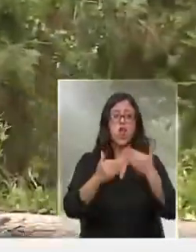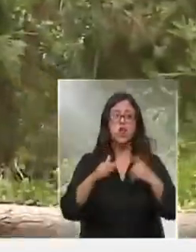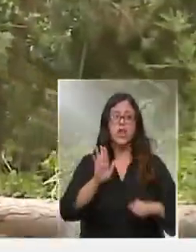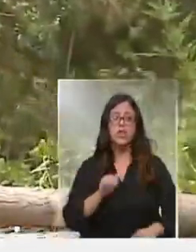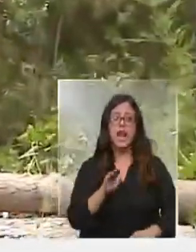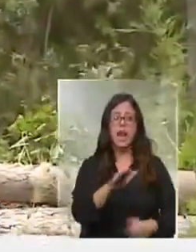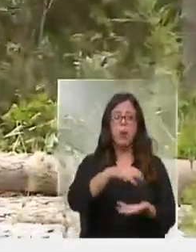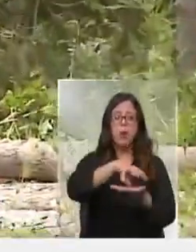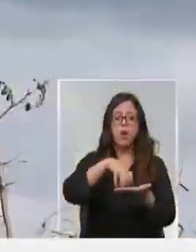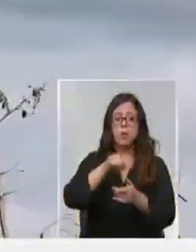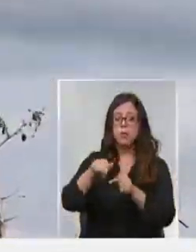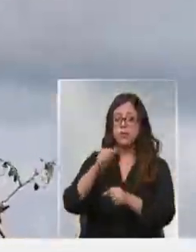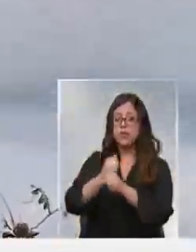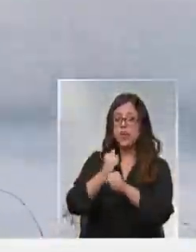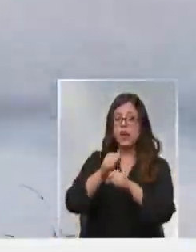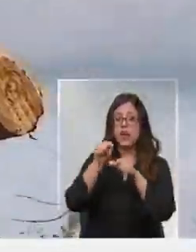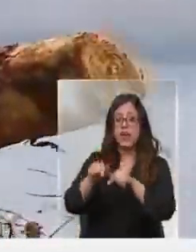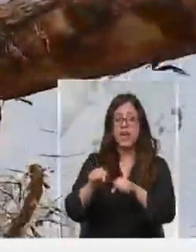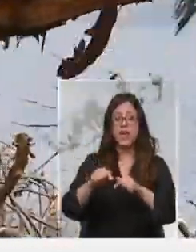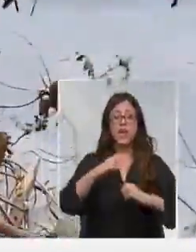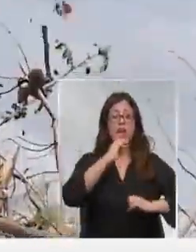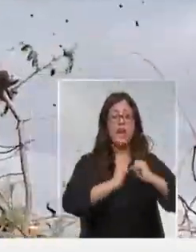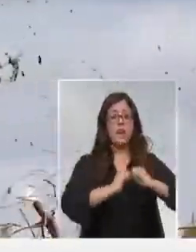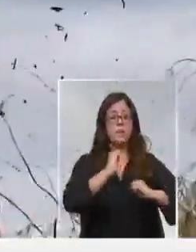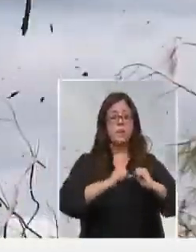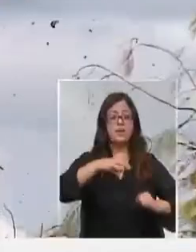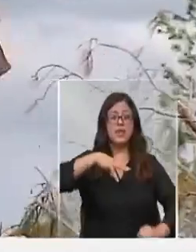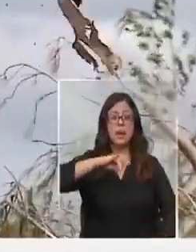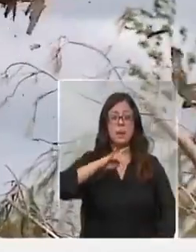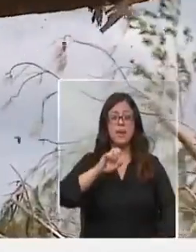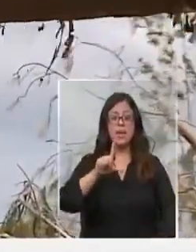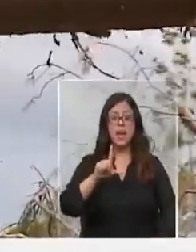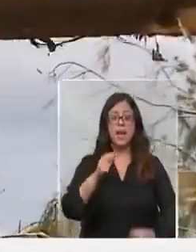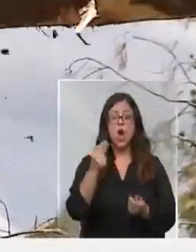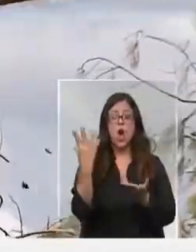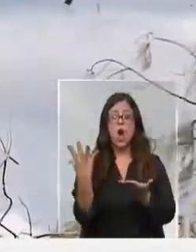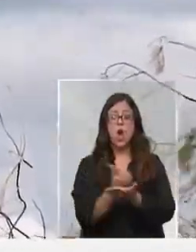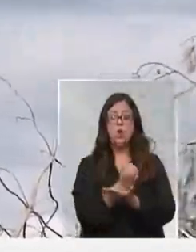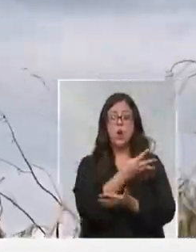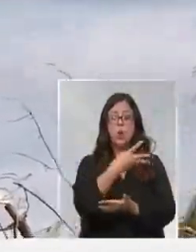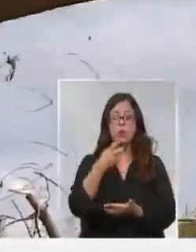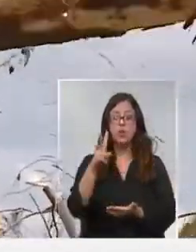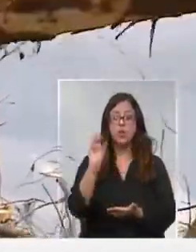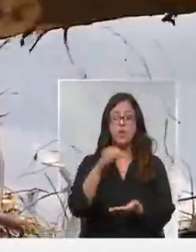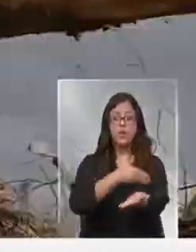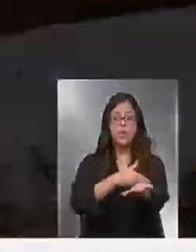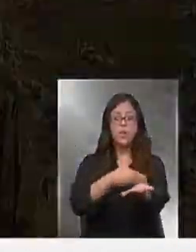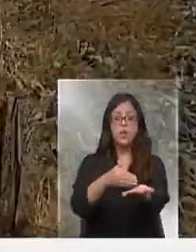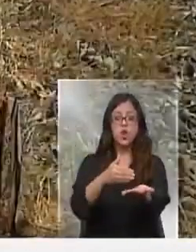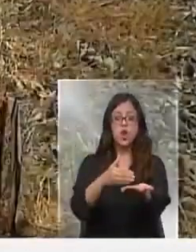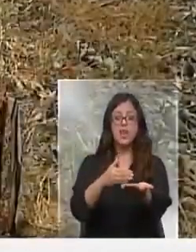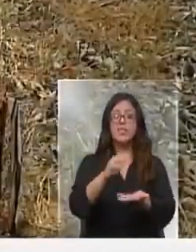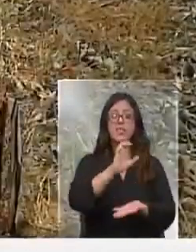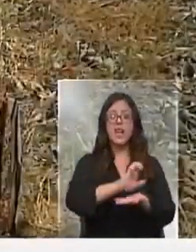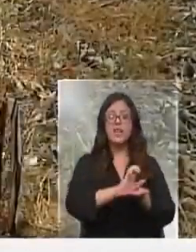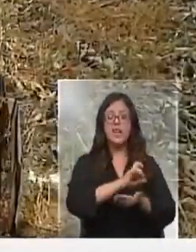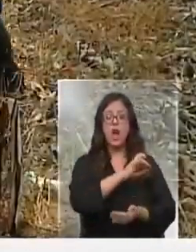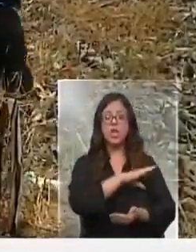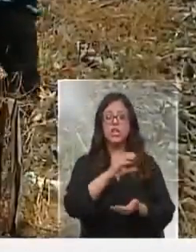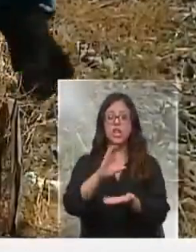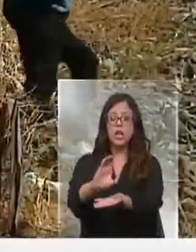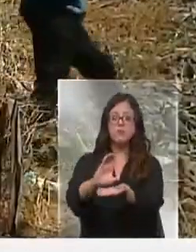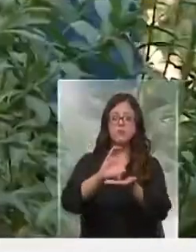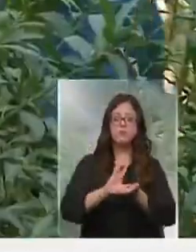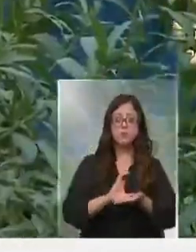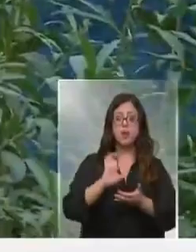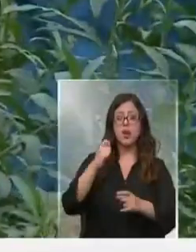ese trabajo de faena, la empresa de Miguel Terán cobró 420 millones al Estado de Chile.